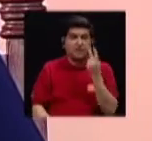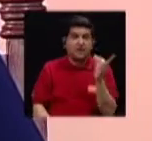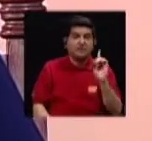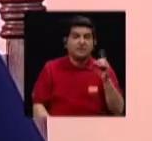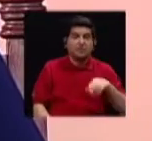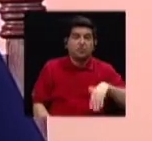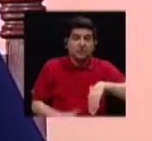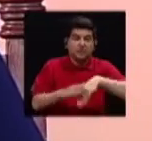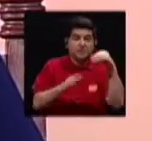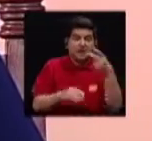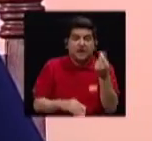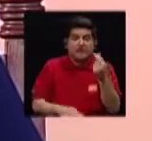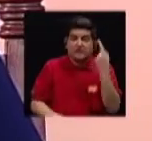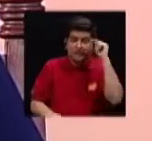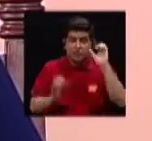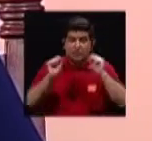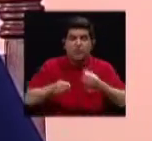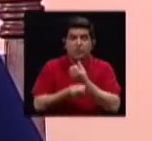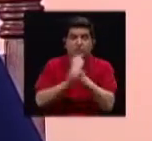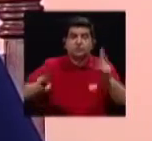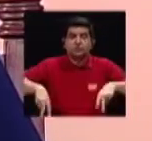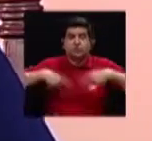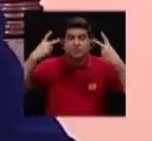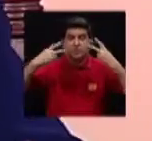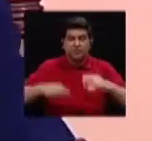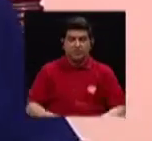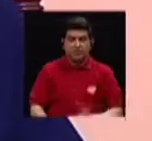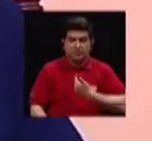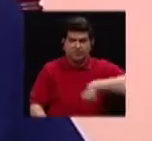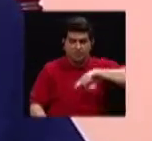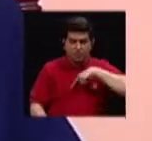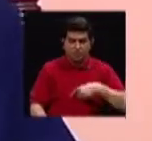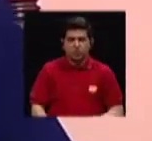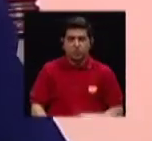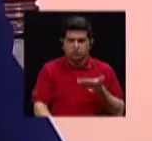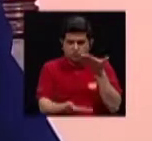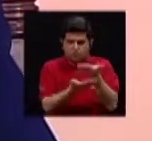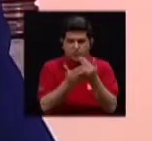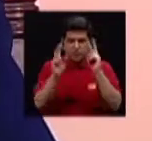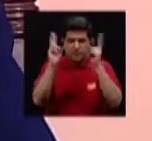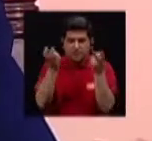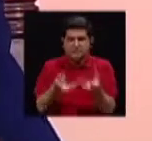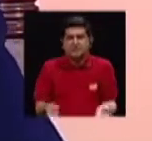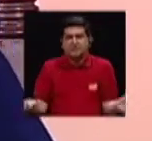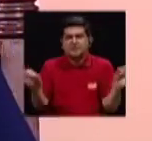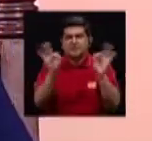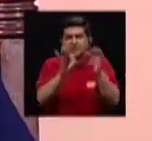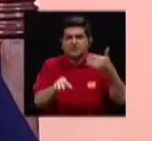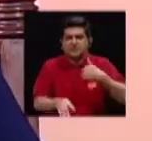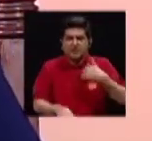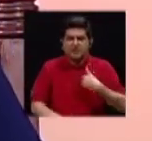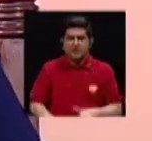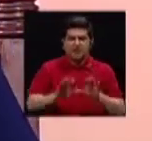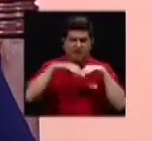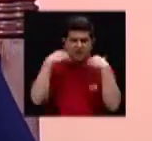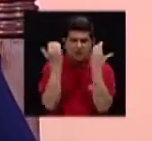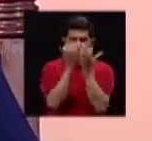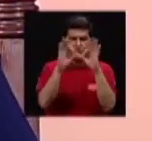la sobrevivencia. Sí. Entonces nosotros estamos proponiendo, pero ya ese es un tema sustantivo que le corresponde a la Comisión de